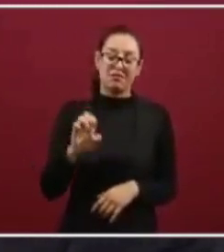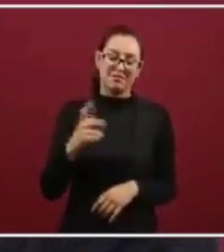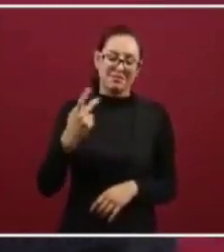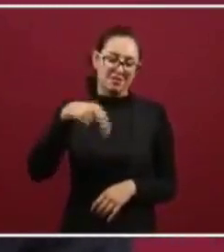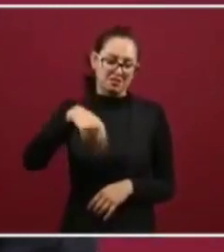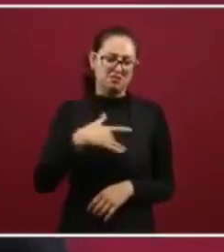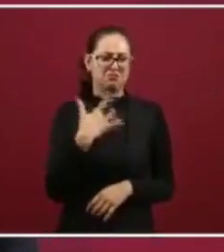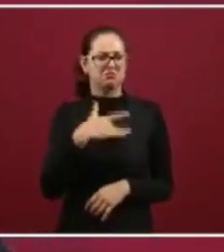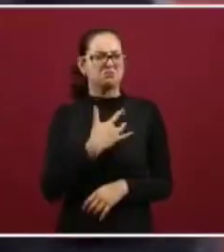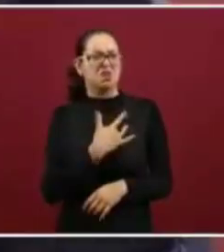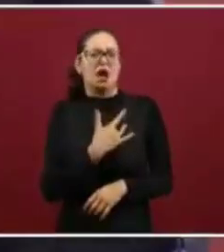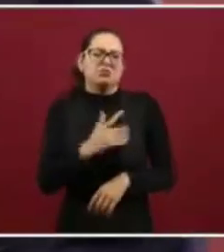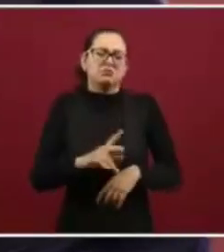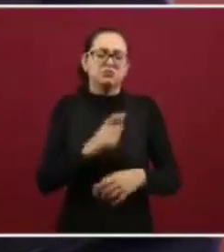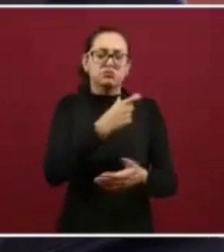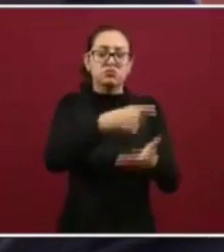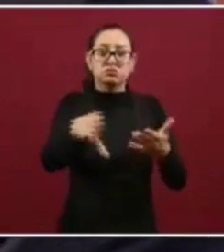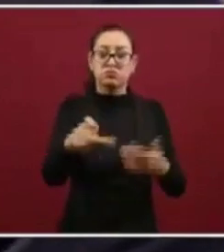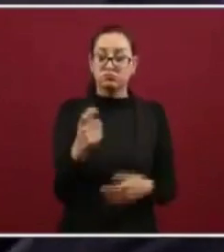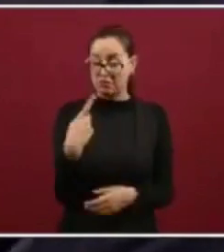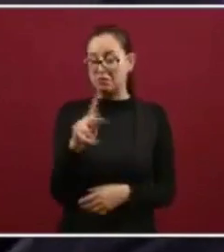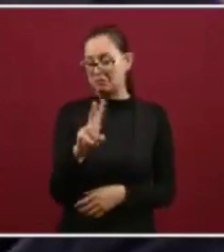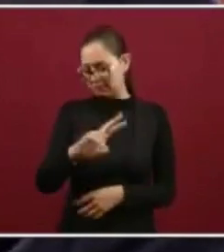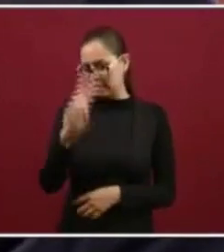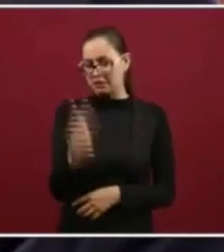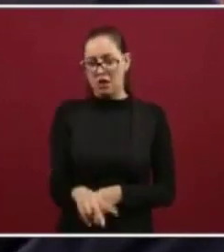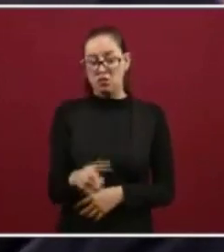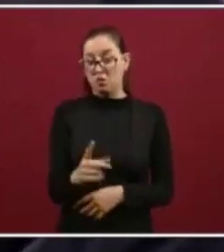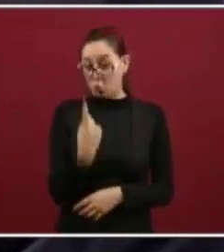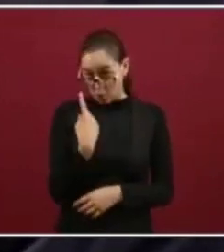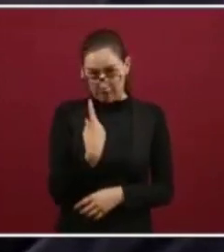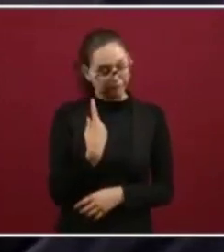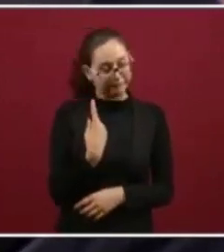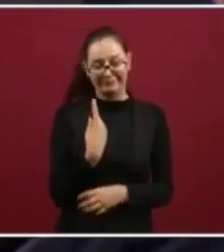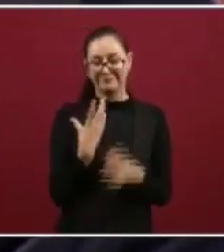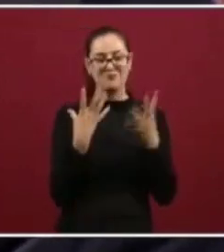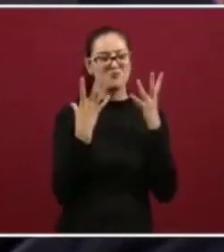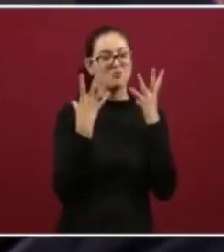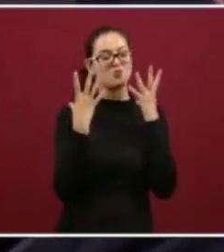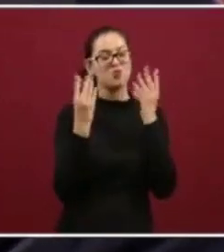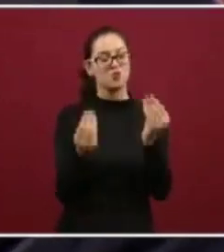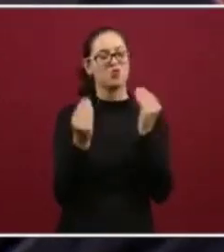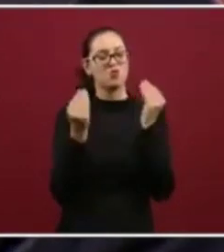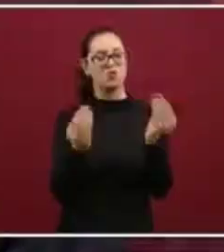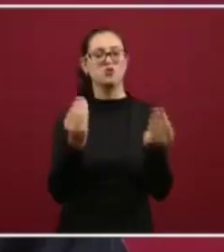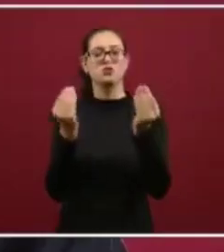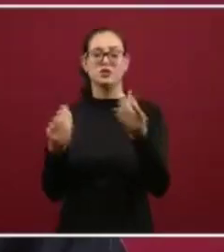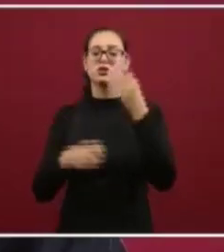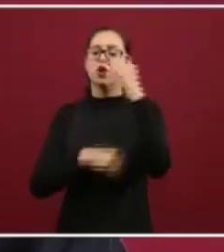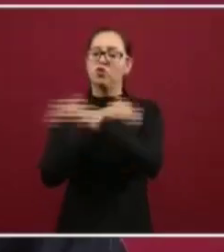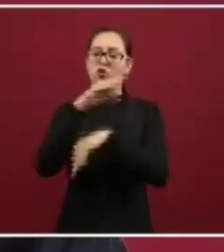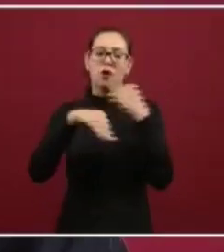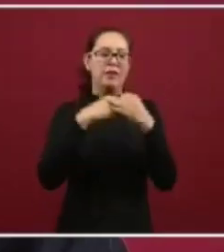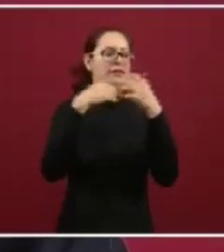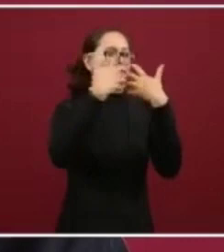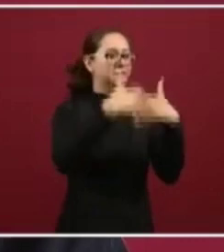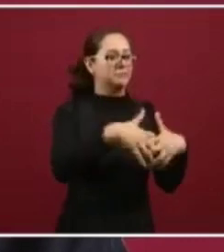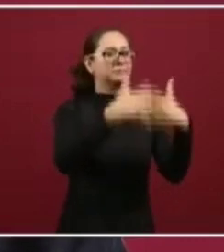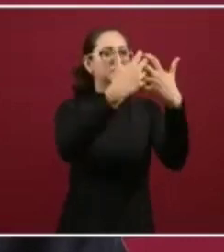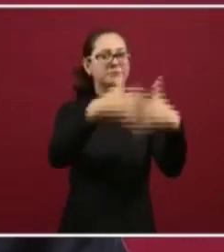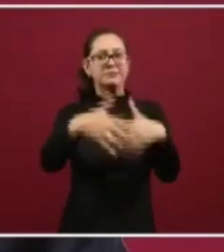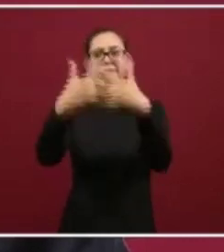es un complejo, son muchas plantas, todas se están revisando.